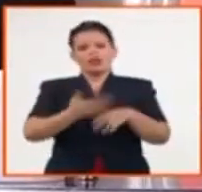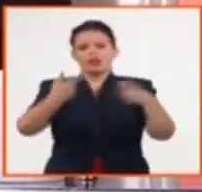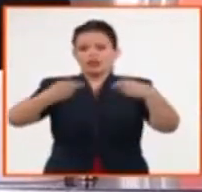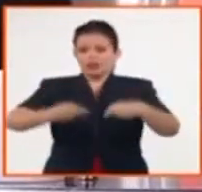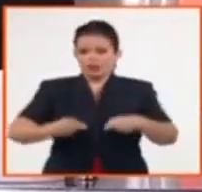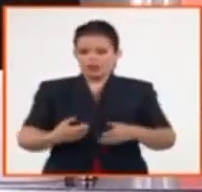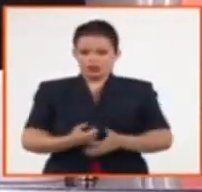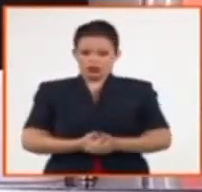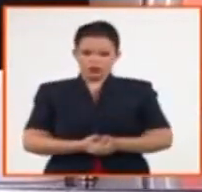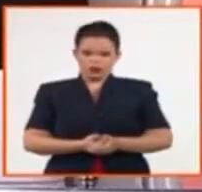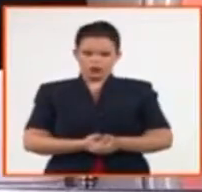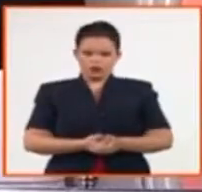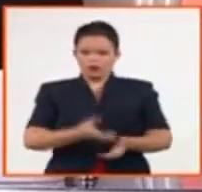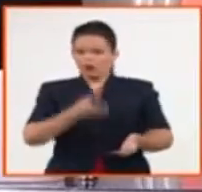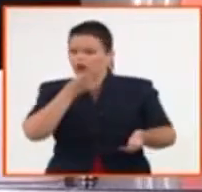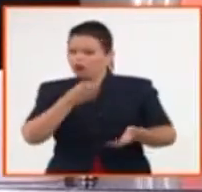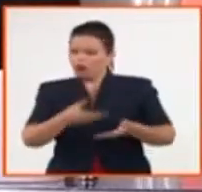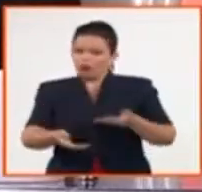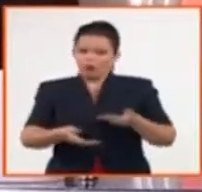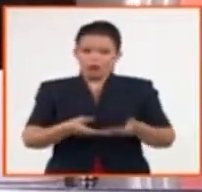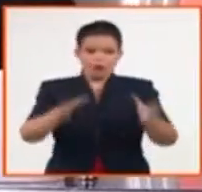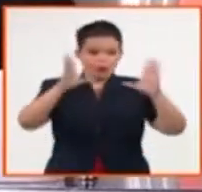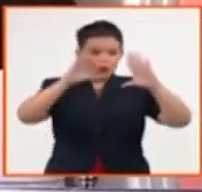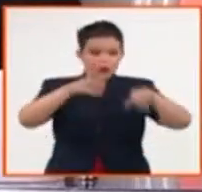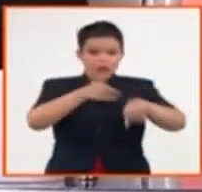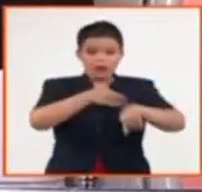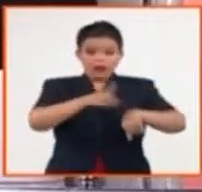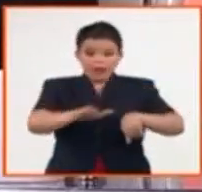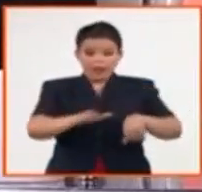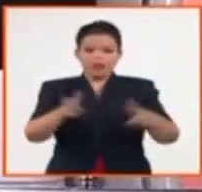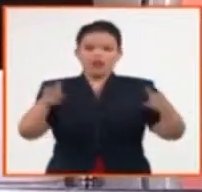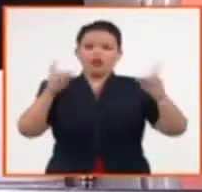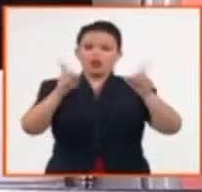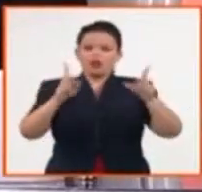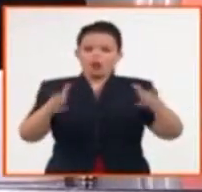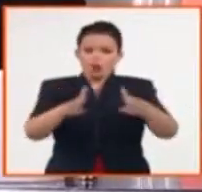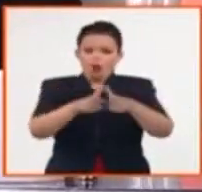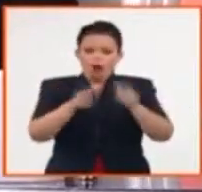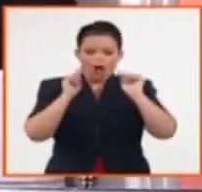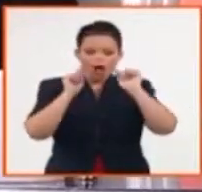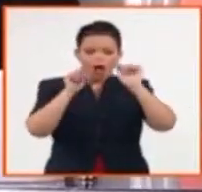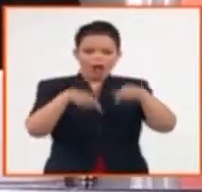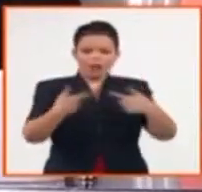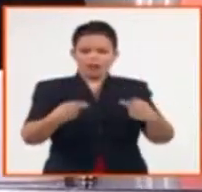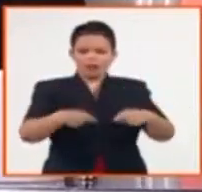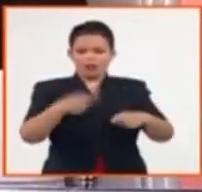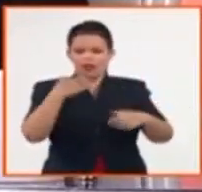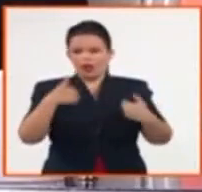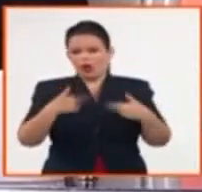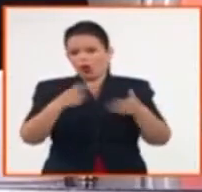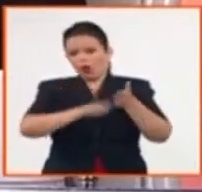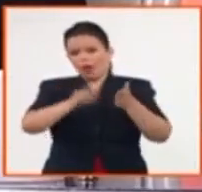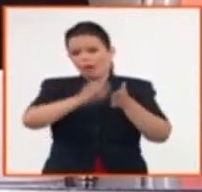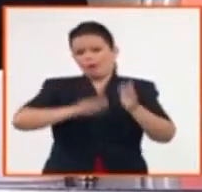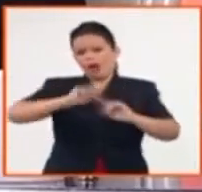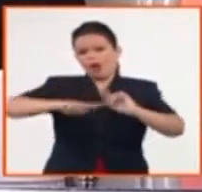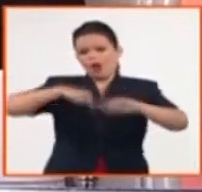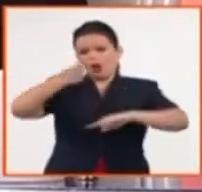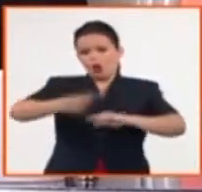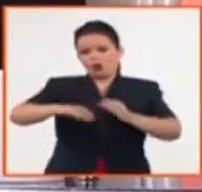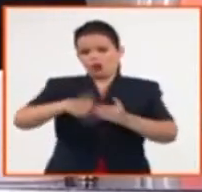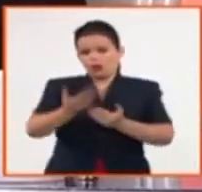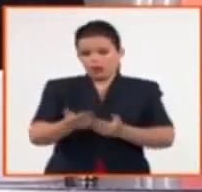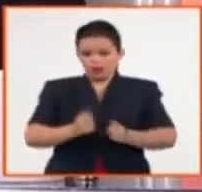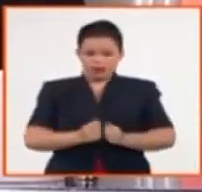va a ocurrir al otro día en los vacunatorios, el análisis de la marcha de vacunación en los puestos de dirección de ambos organismos para poder ir colegiando lo que